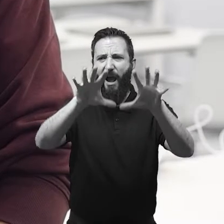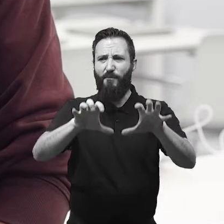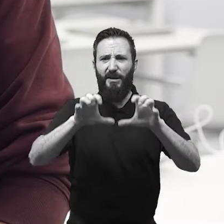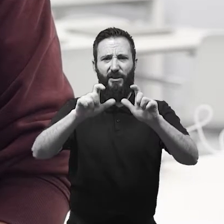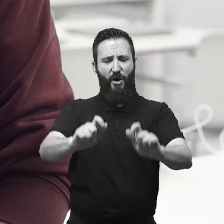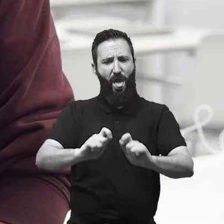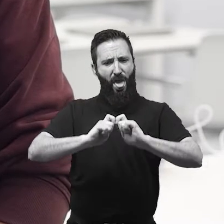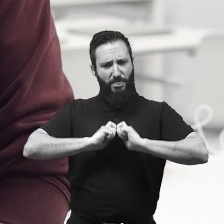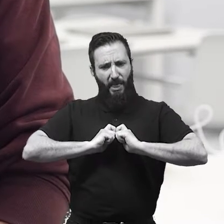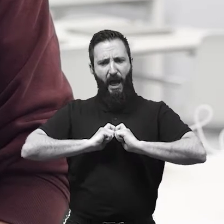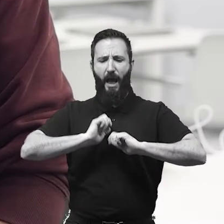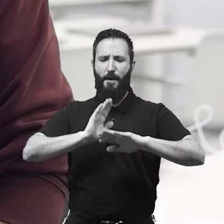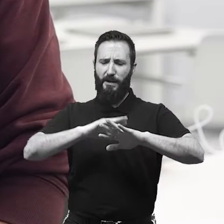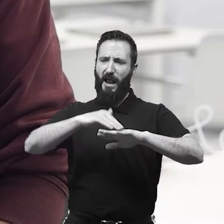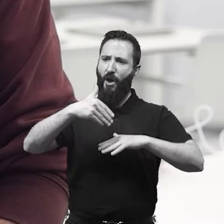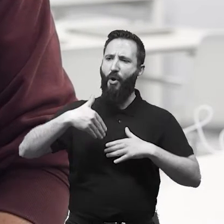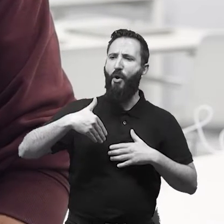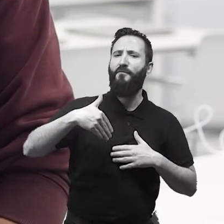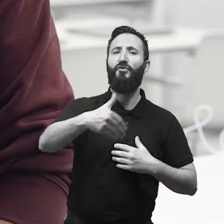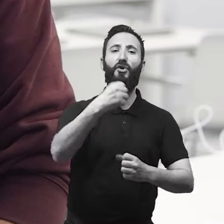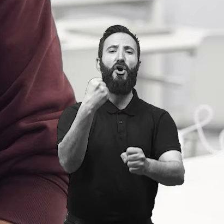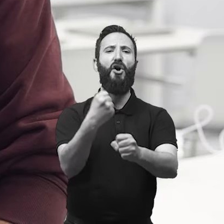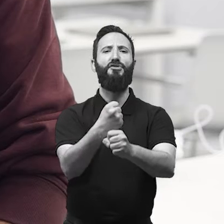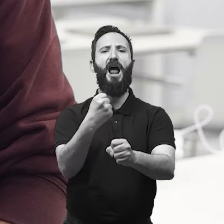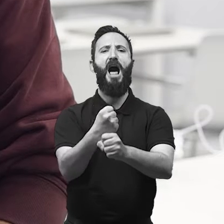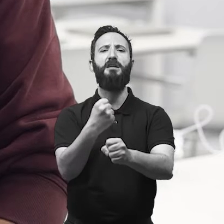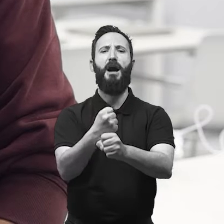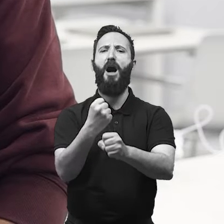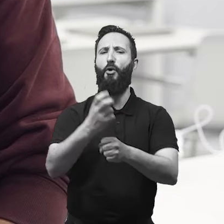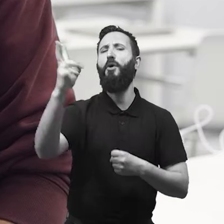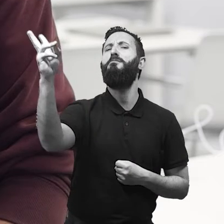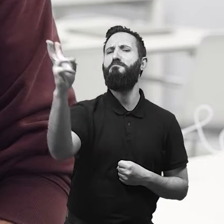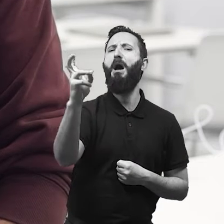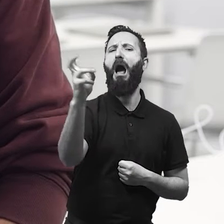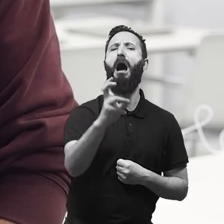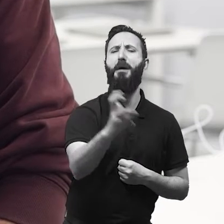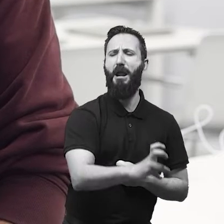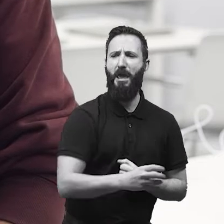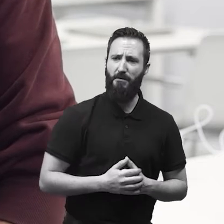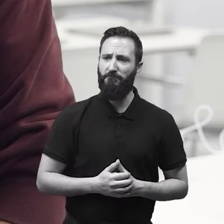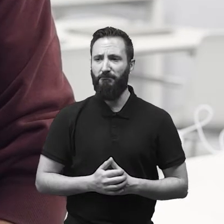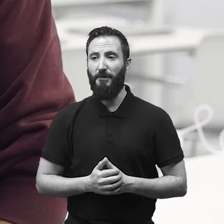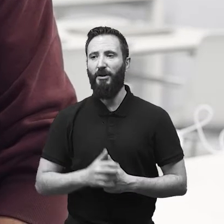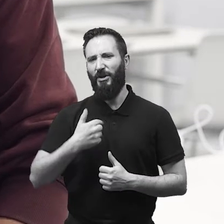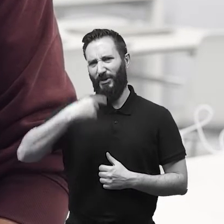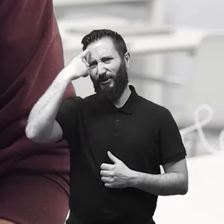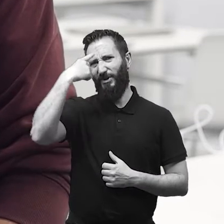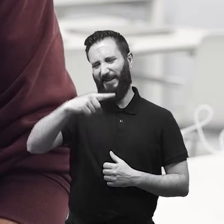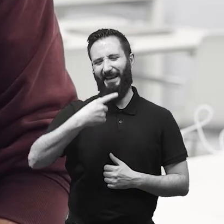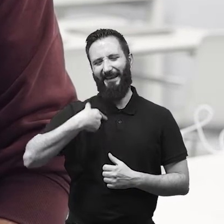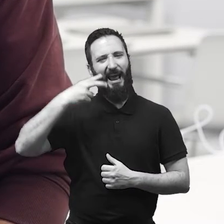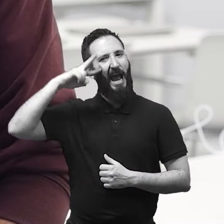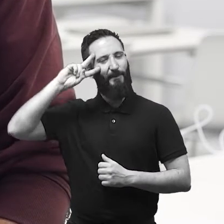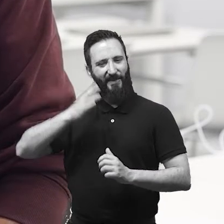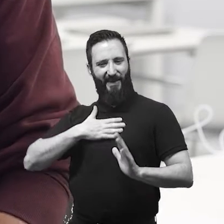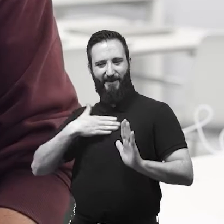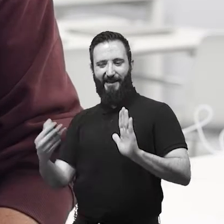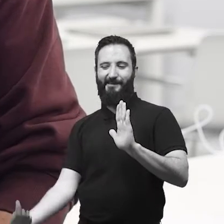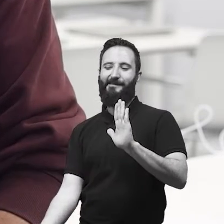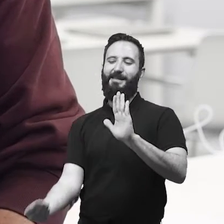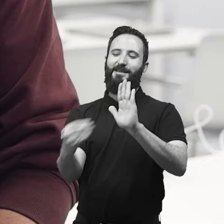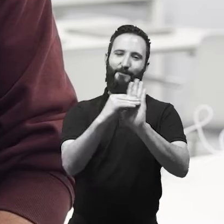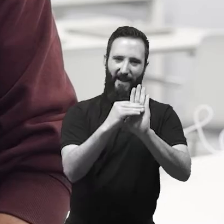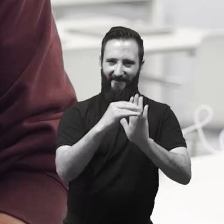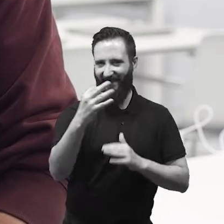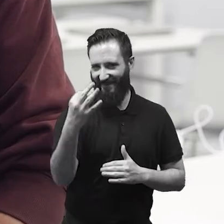eso me va a servir mucho en mi desempeño laboral. Y así que eso se